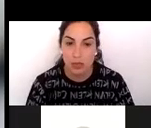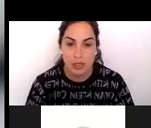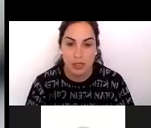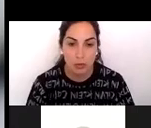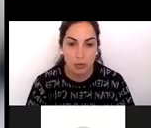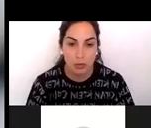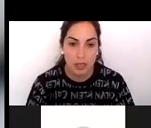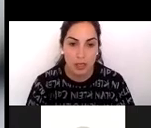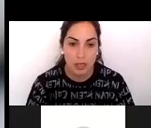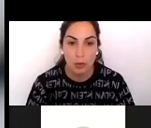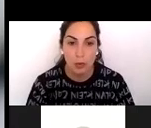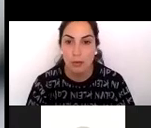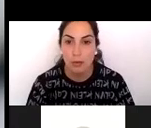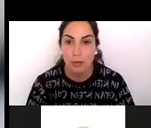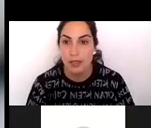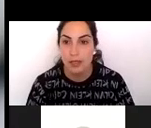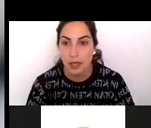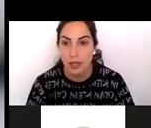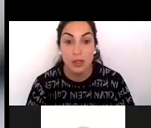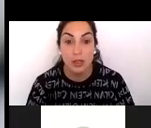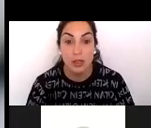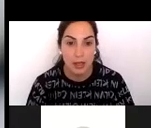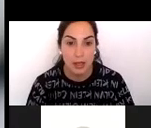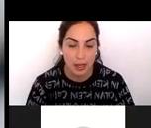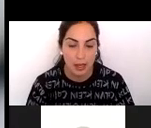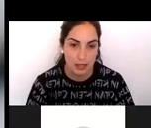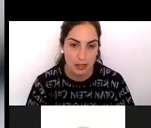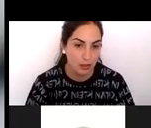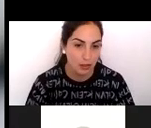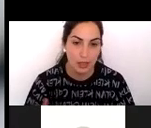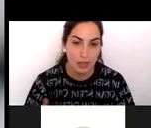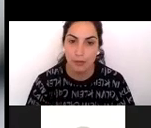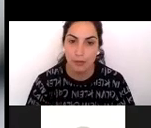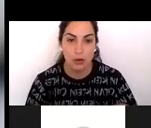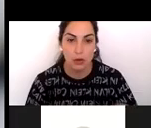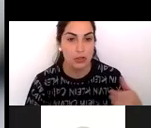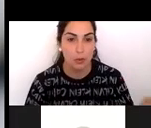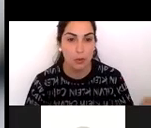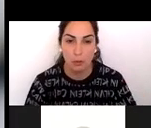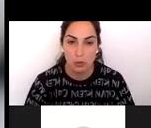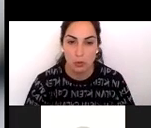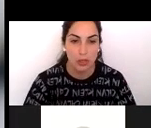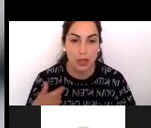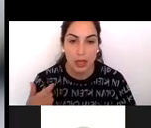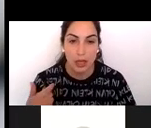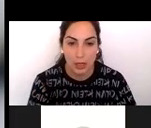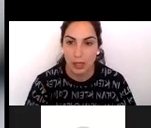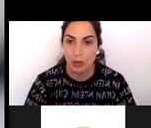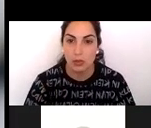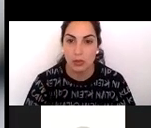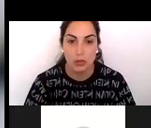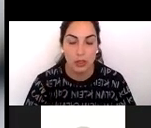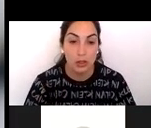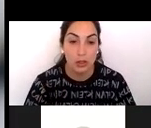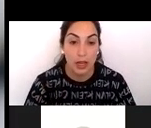Y eso, por eso, se ha utilizado un lenguaje más multimedia, es decir, gráficos, nos ponen música, videos,